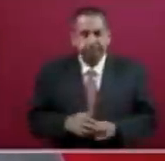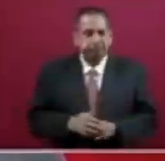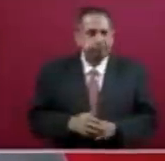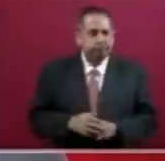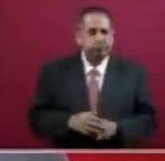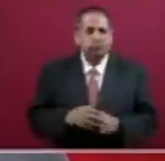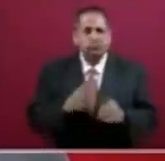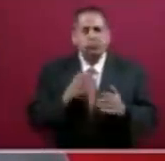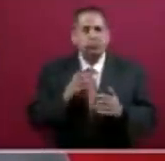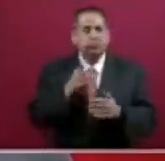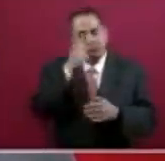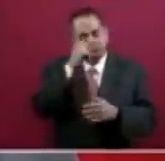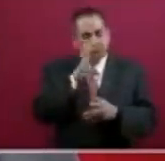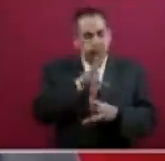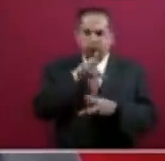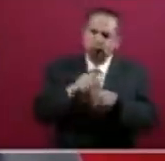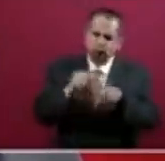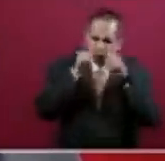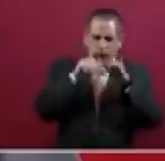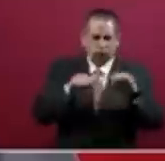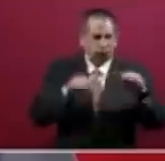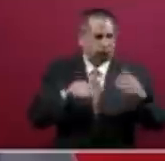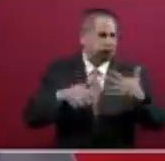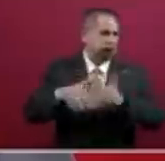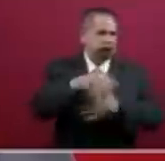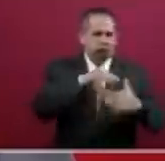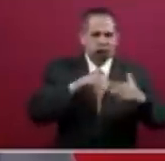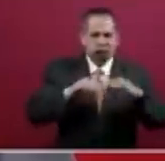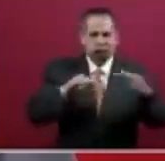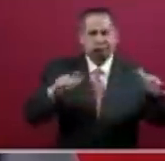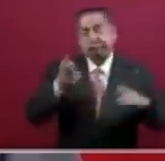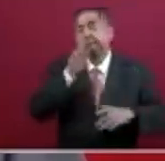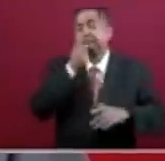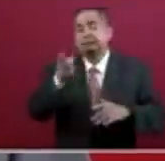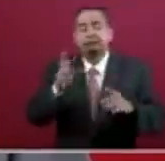la inclusión financiera, así le llaman los técnicos.